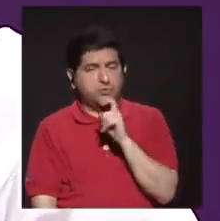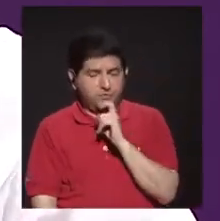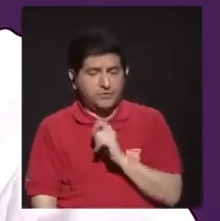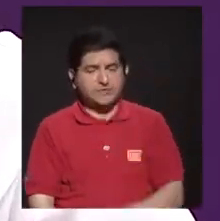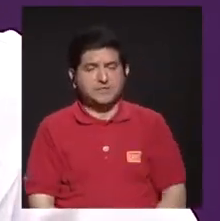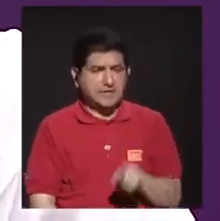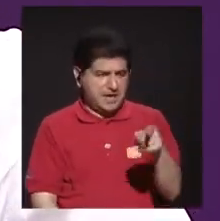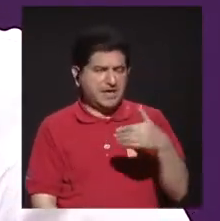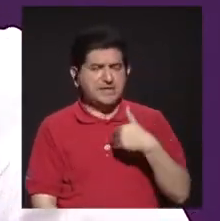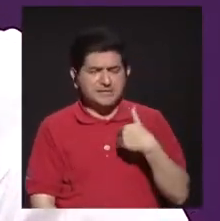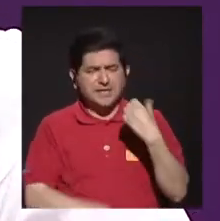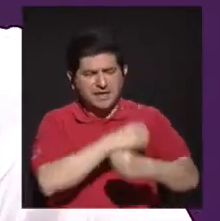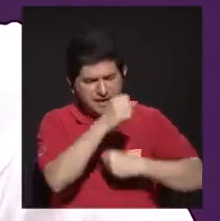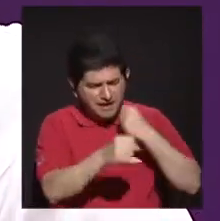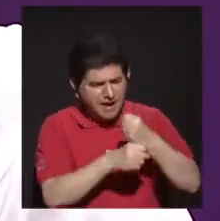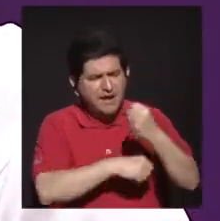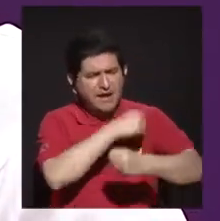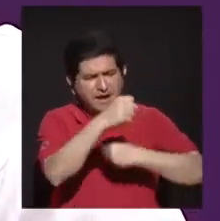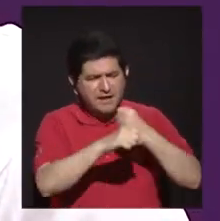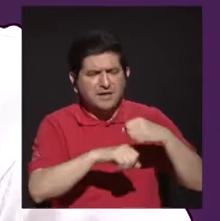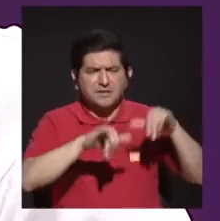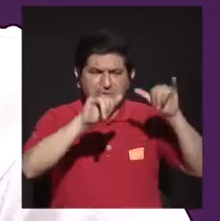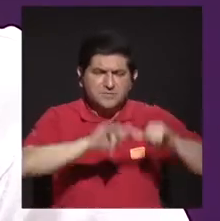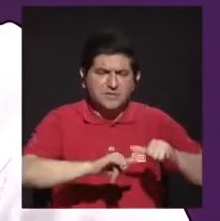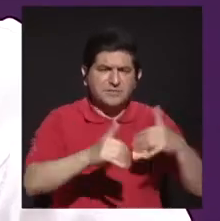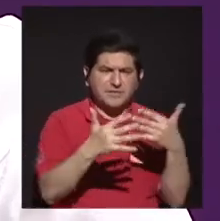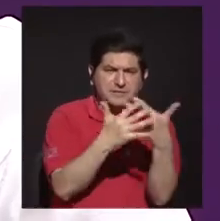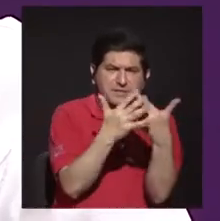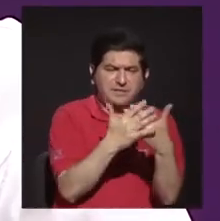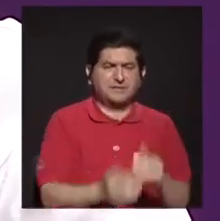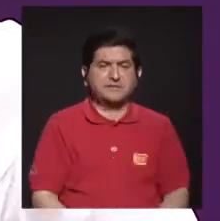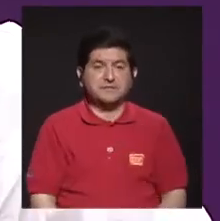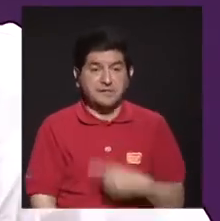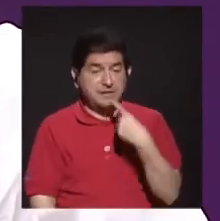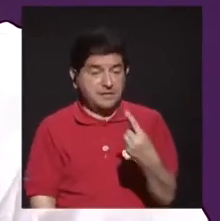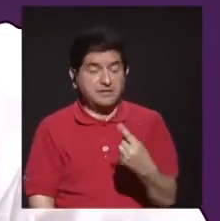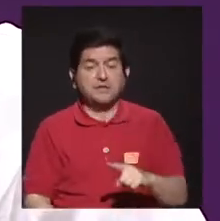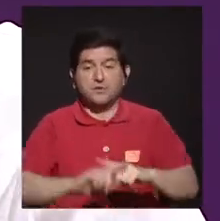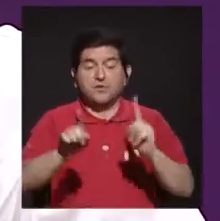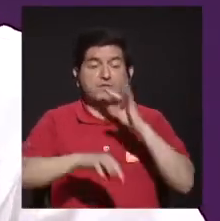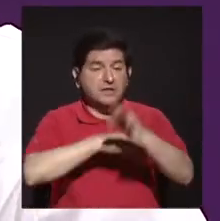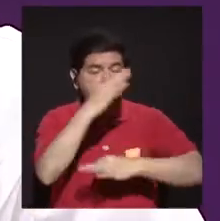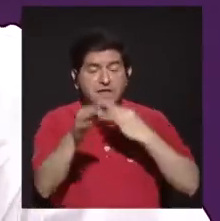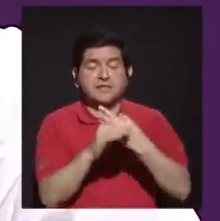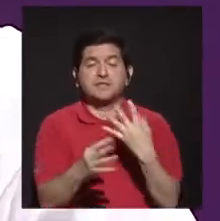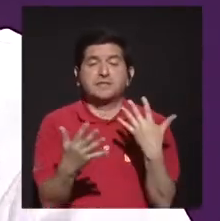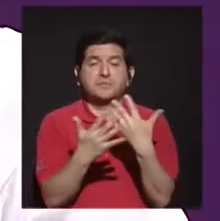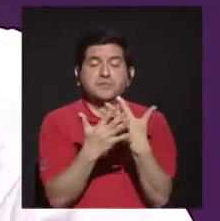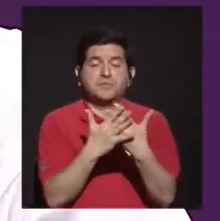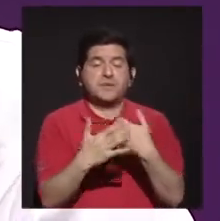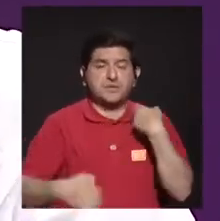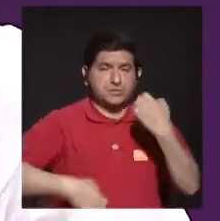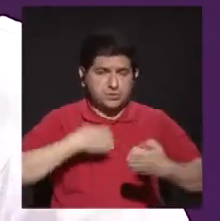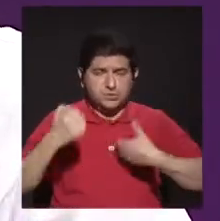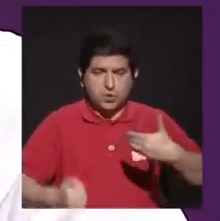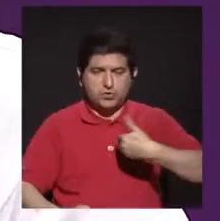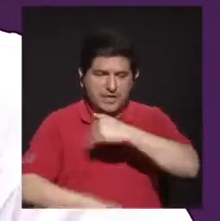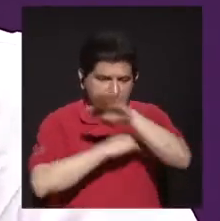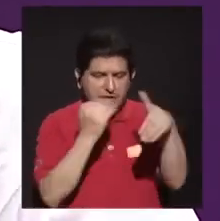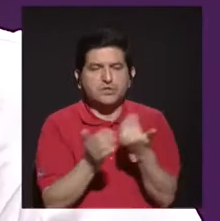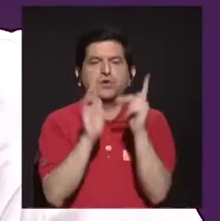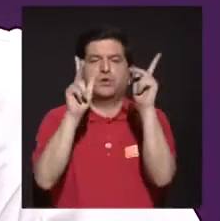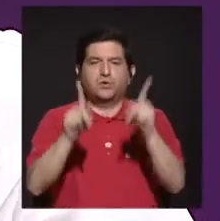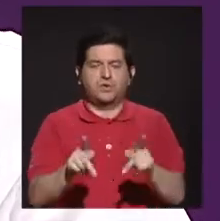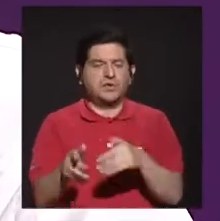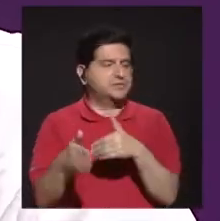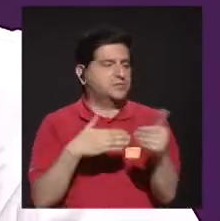tenían varios años de estar adentro. Igual les hablo de los diferentes tipos de prisiones emocionales que tenemos todos,